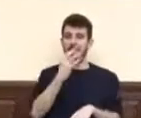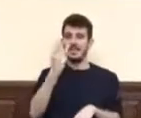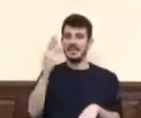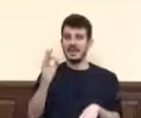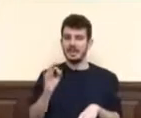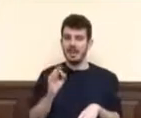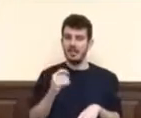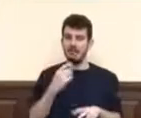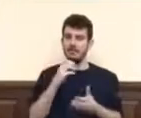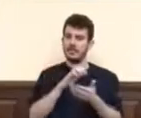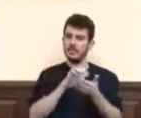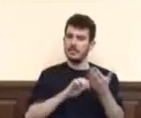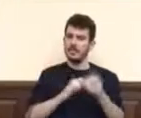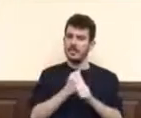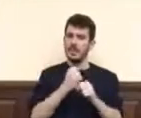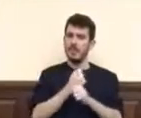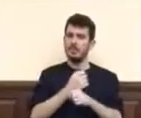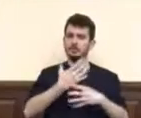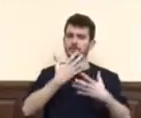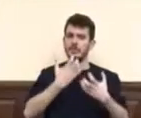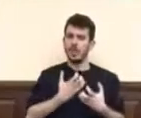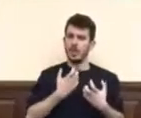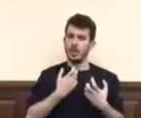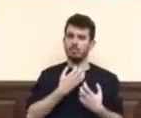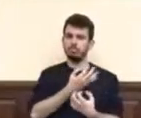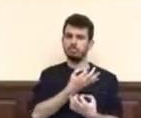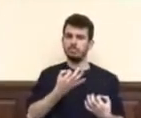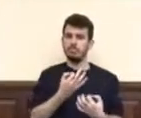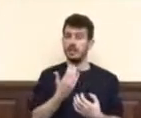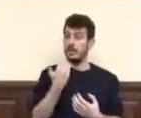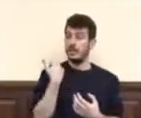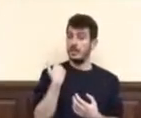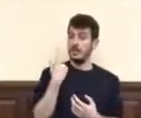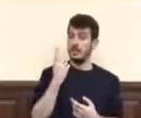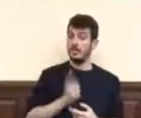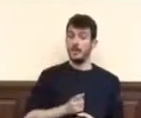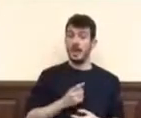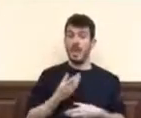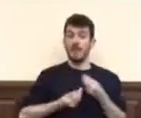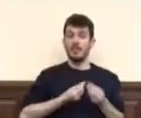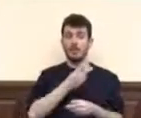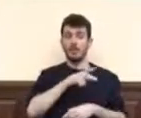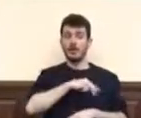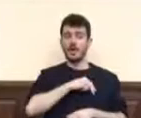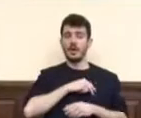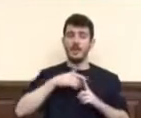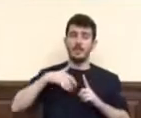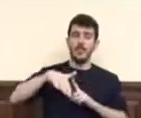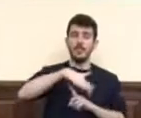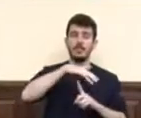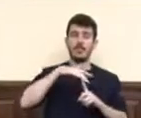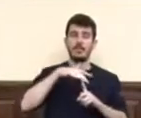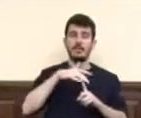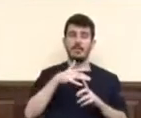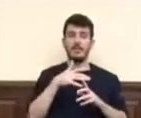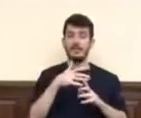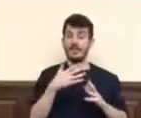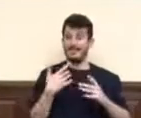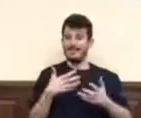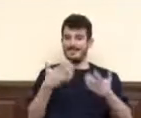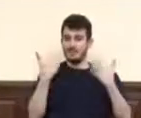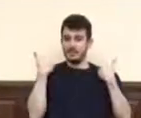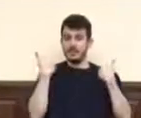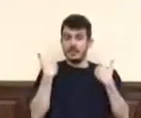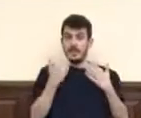riguroso que se hizo en el mandato pasado en la Concejalía de Medio Ambiente, que gestionaba Ganar Móstoles y